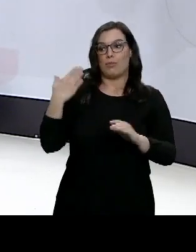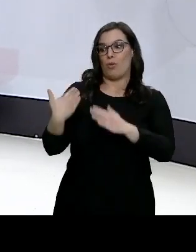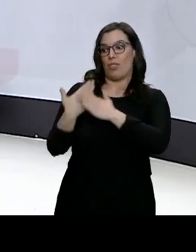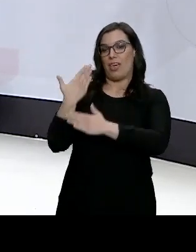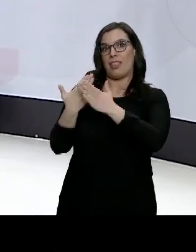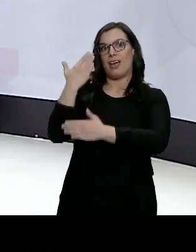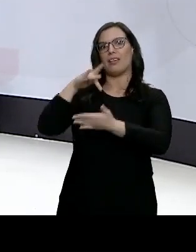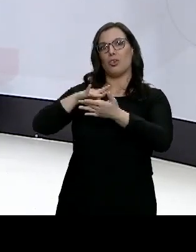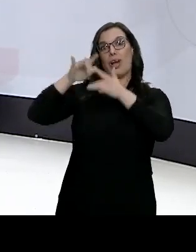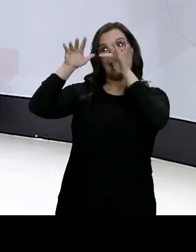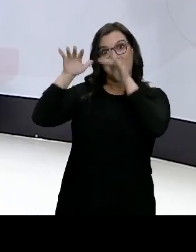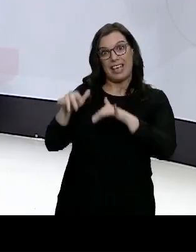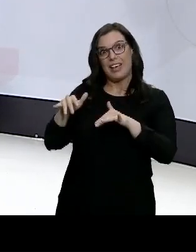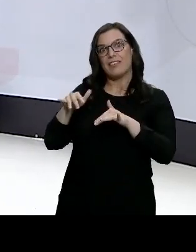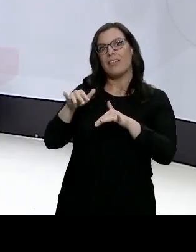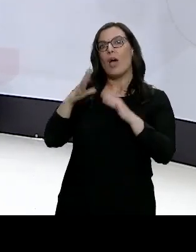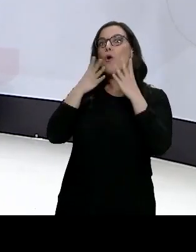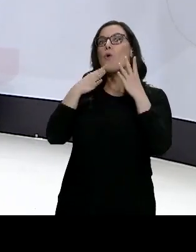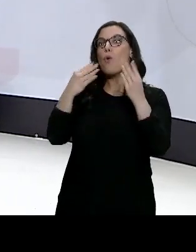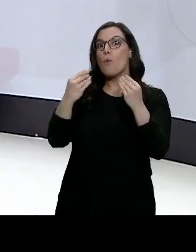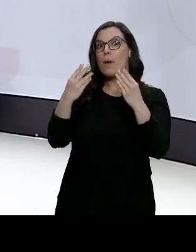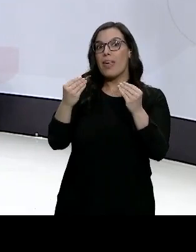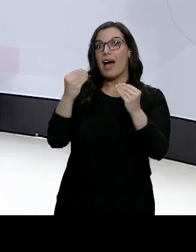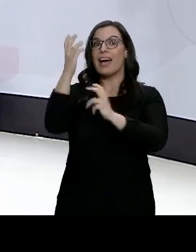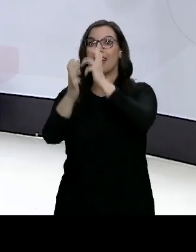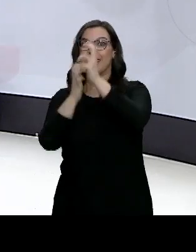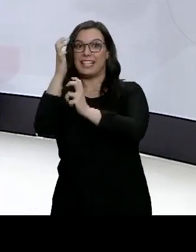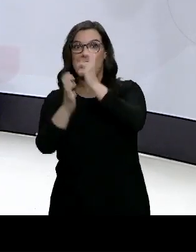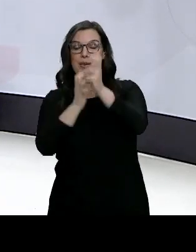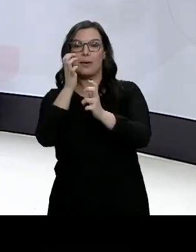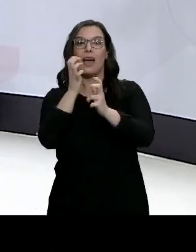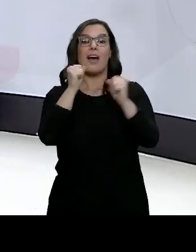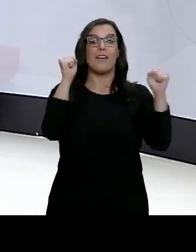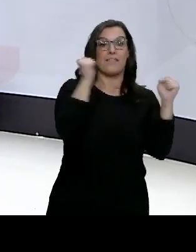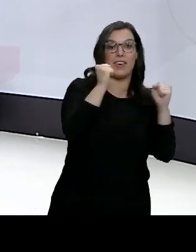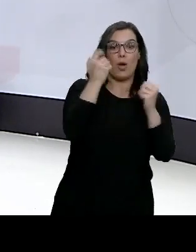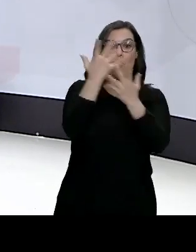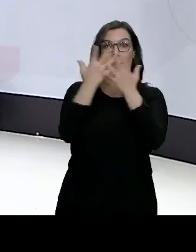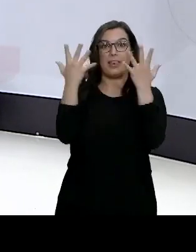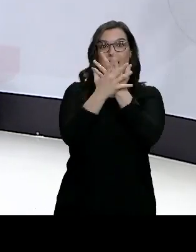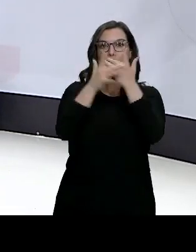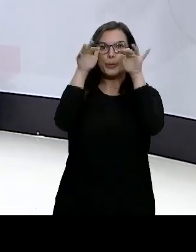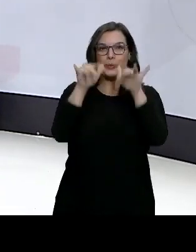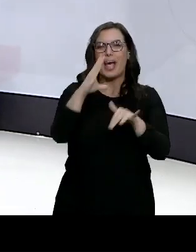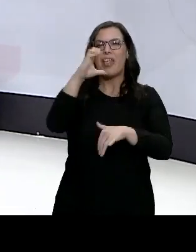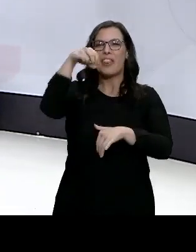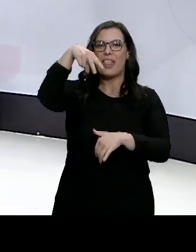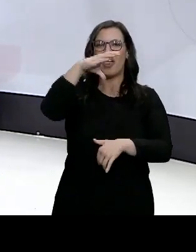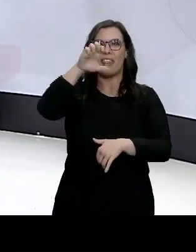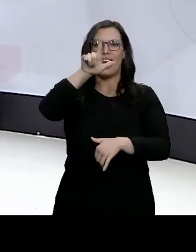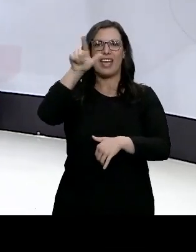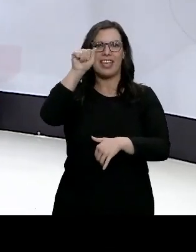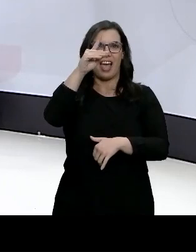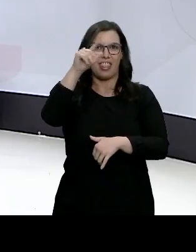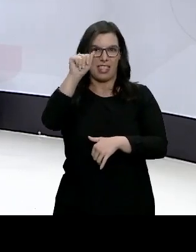tenido esas precipitaciones en forma de nieve, hay humedad y la niebla con el frío hace cenceillada cuando contacta con las superficies. Además, vamos a seguir,